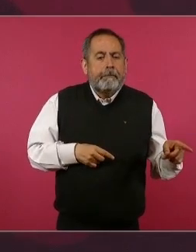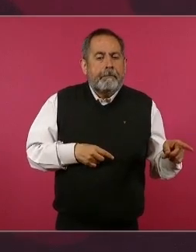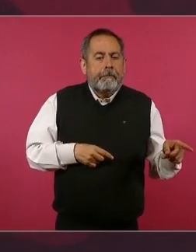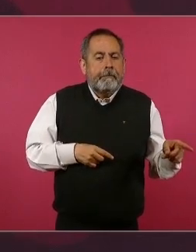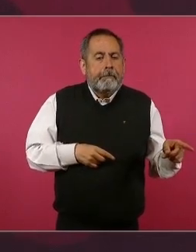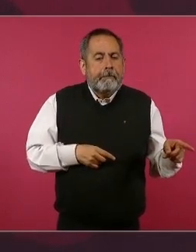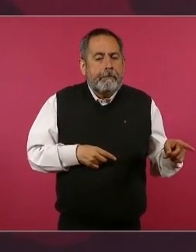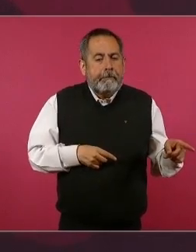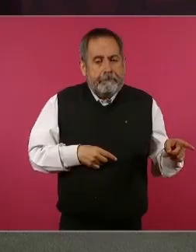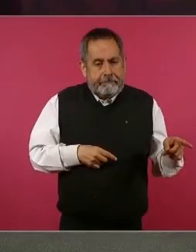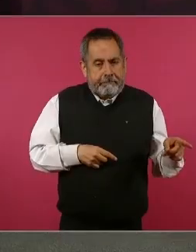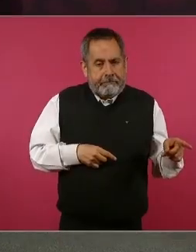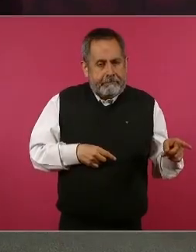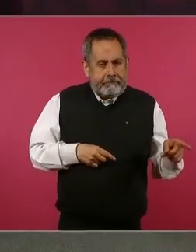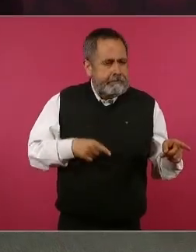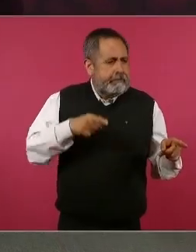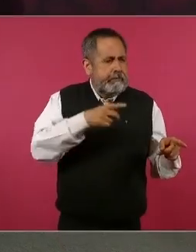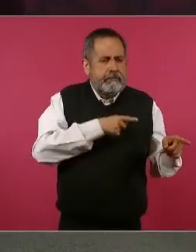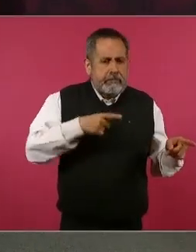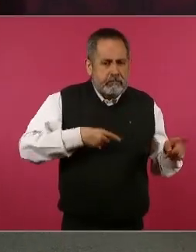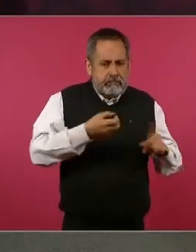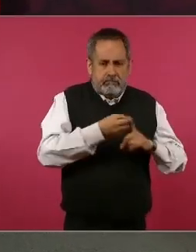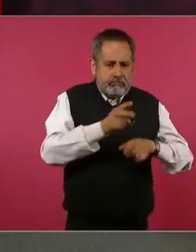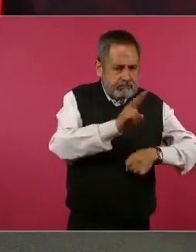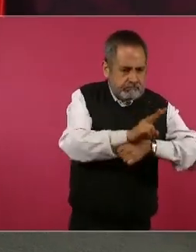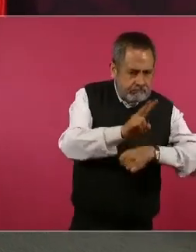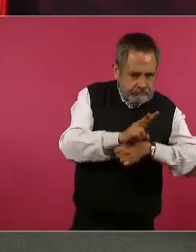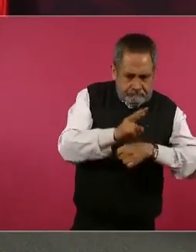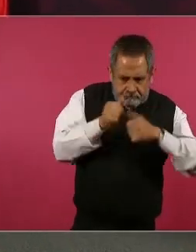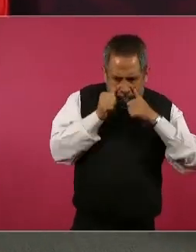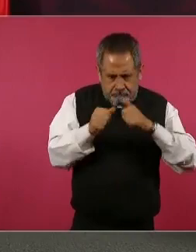ser el órgano que vigilara